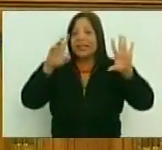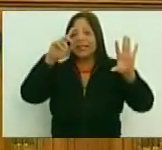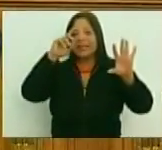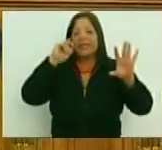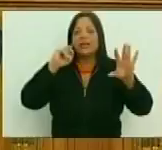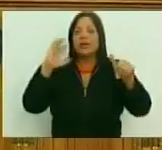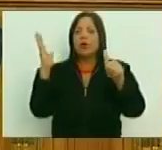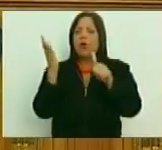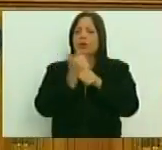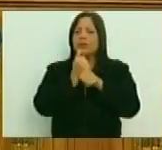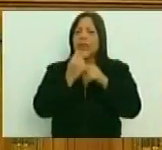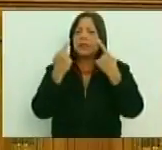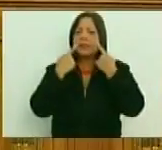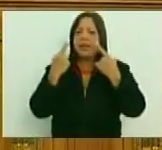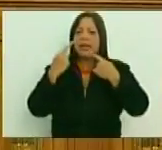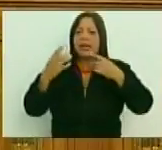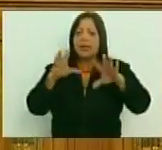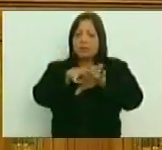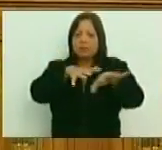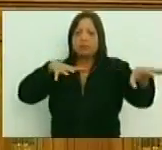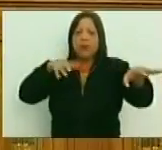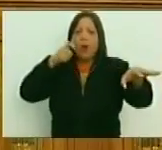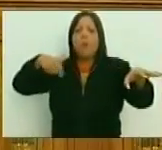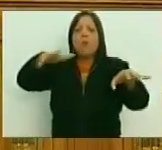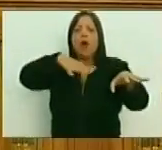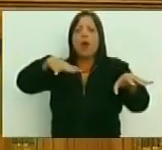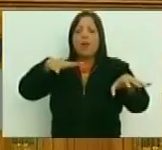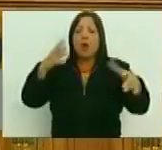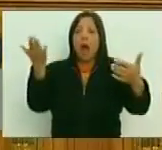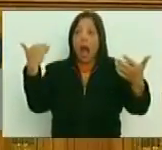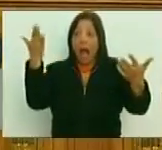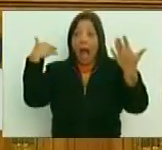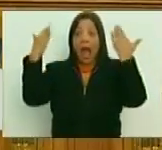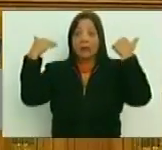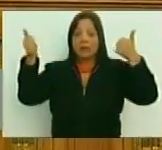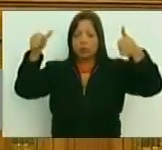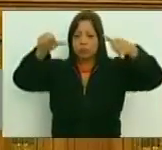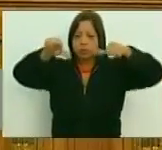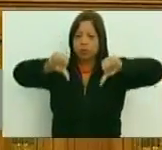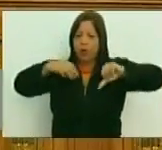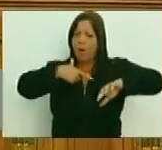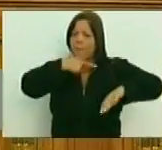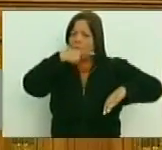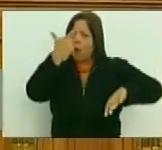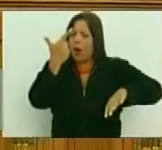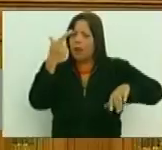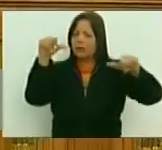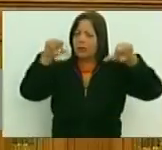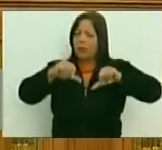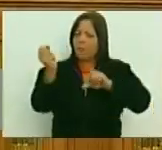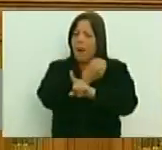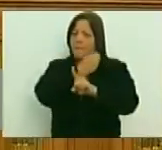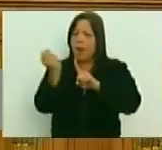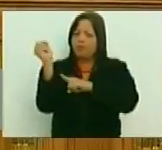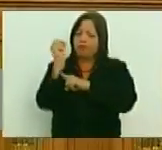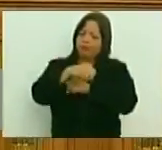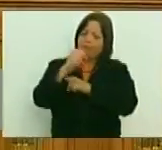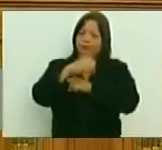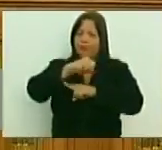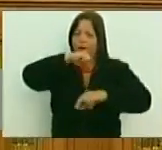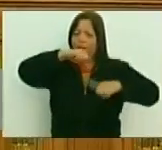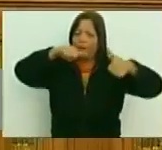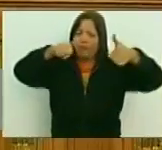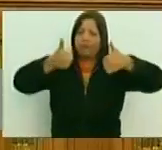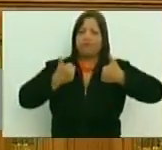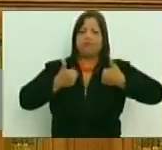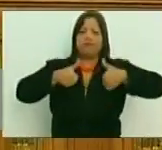haber conseguido salir colectivamente como pueblo de una desmoralización, vergüenza, abatimiento, extrañamiento